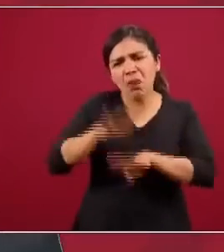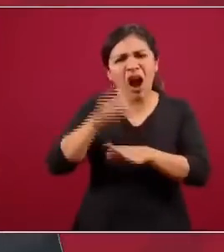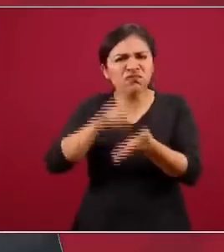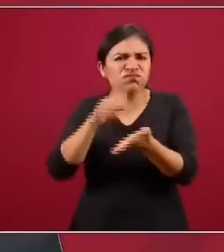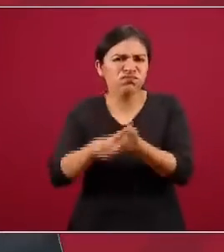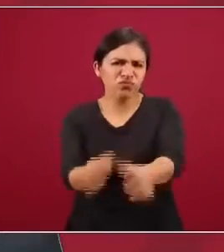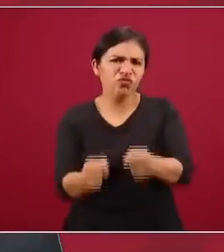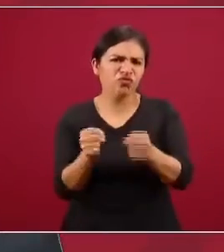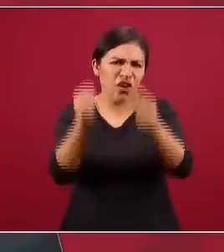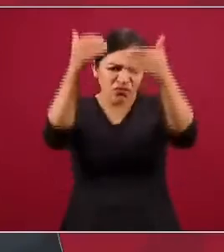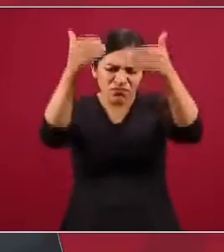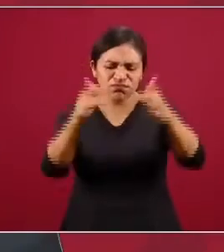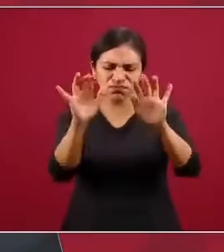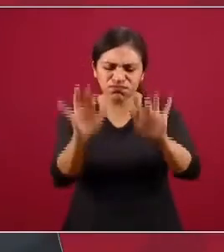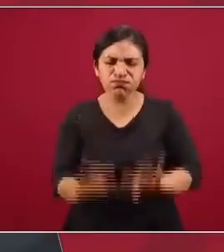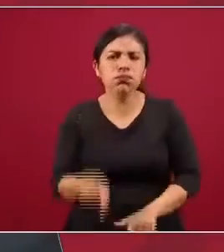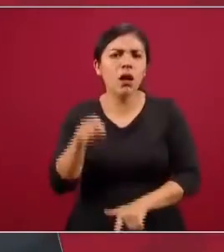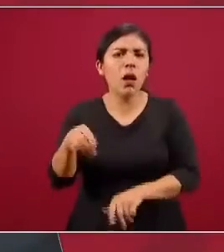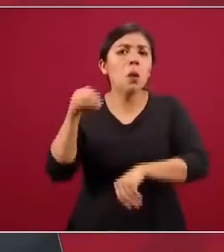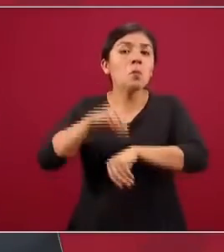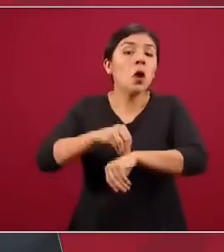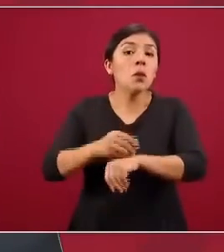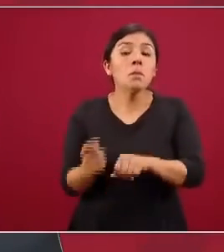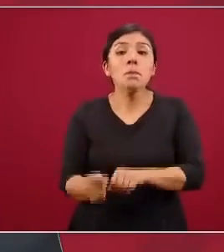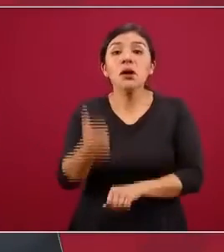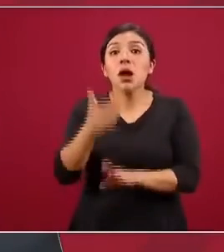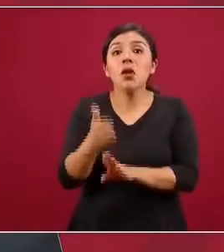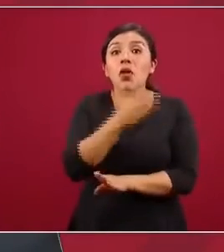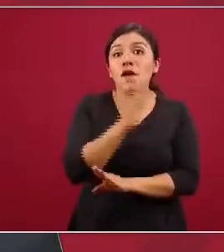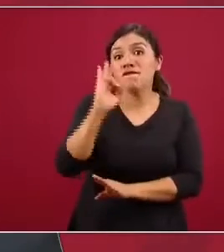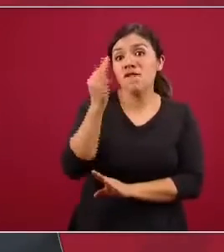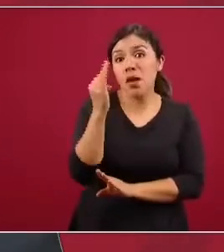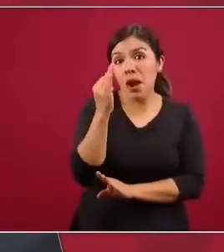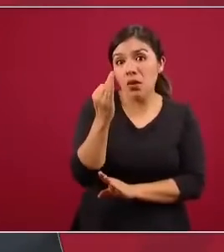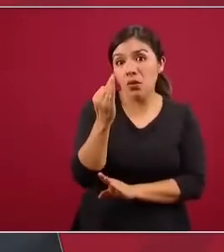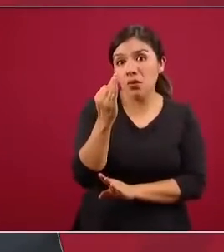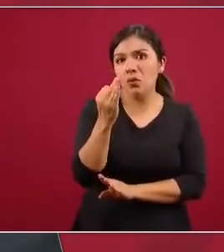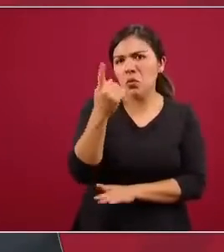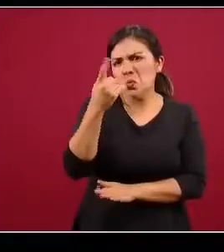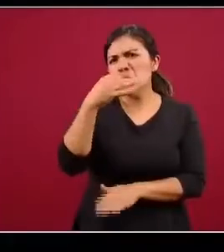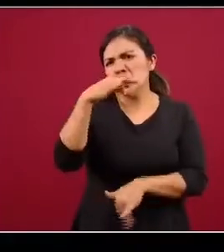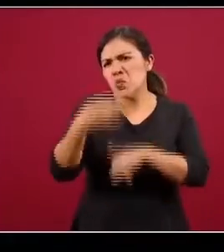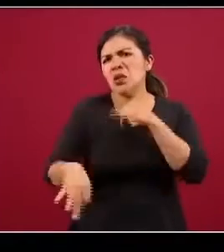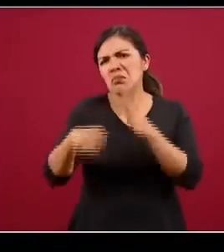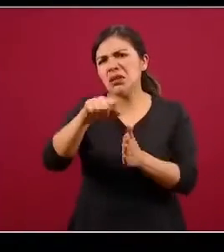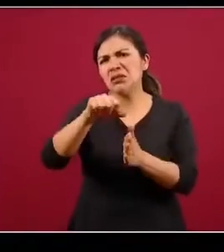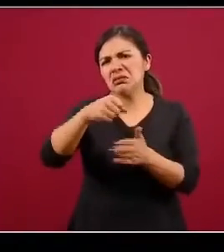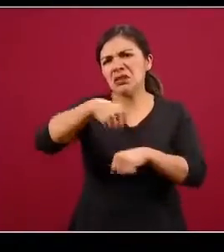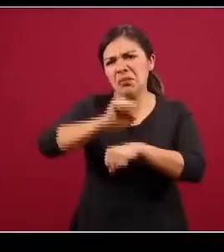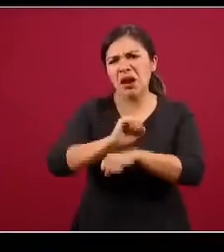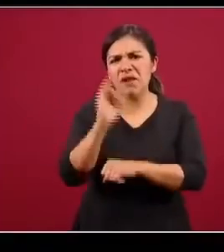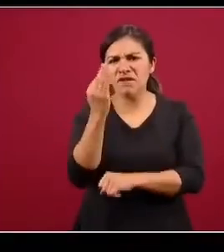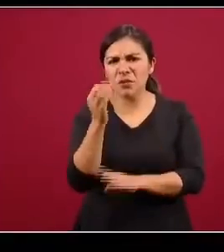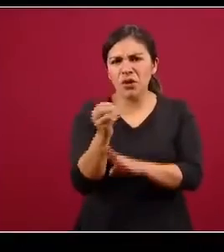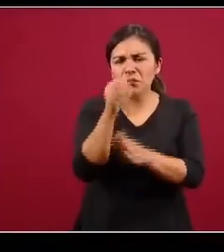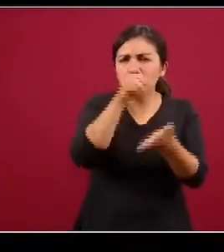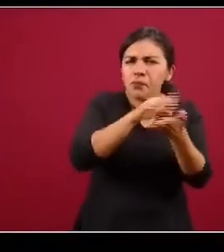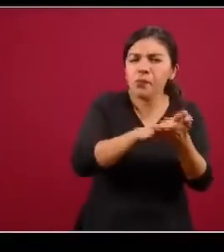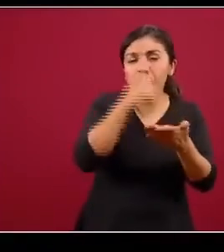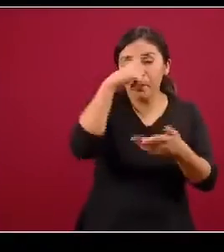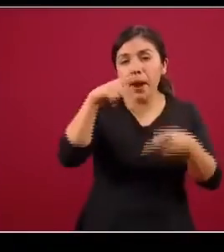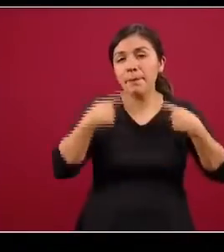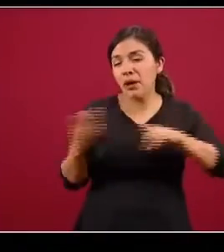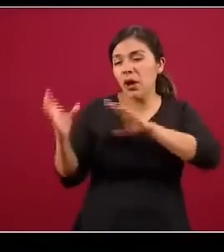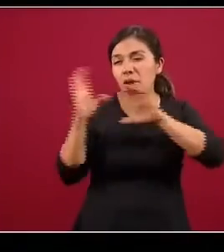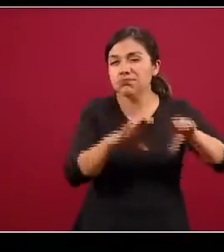estructurado que establecieron desde febrero, la última semana de febrero, para hacer este